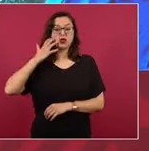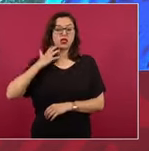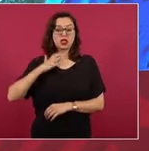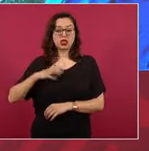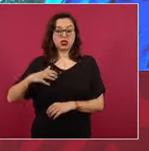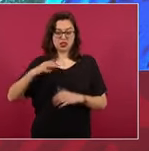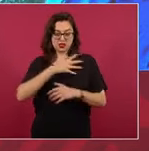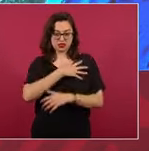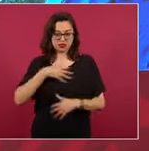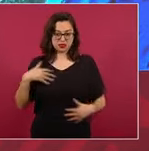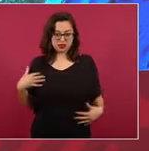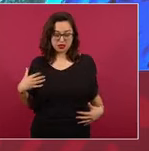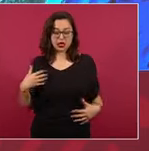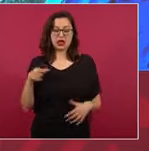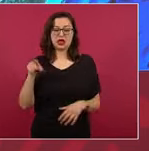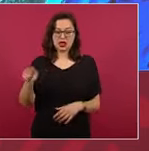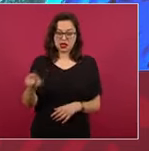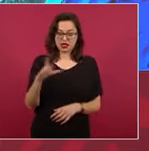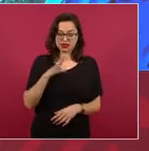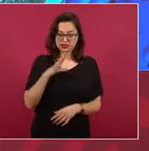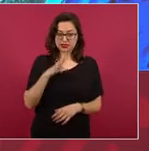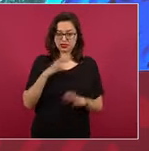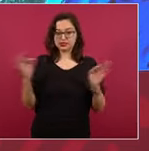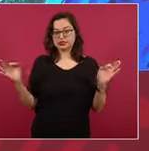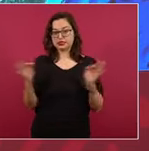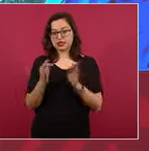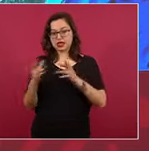en el río Candelaria.